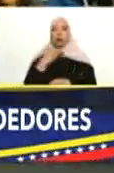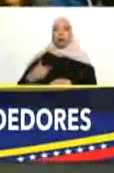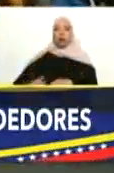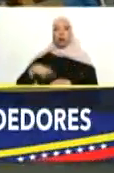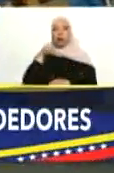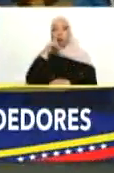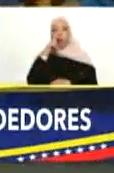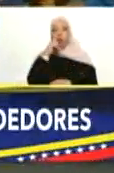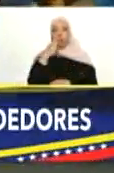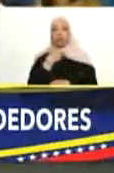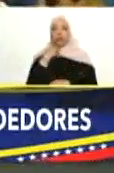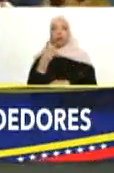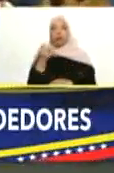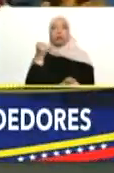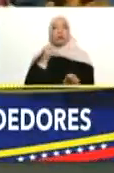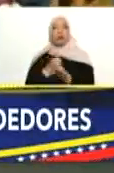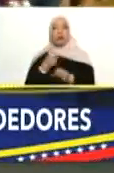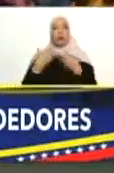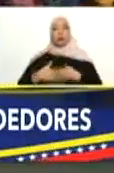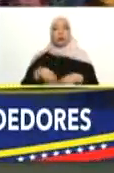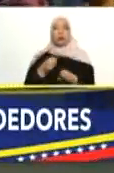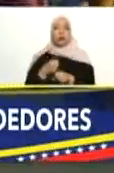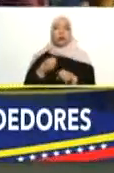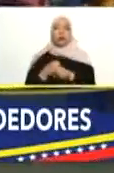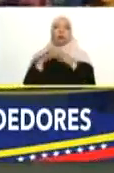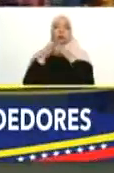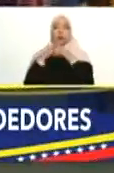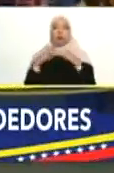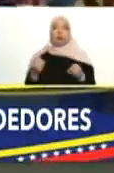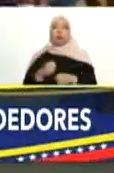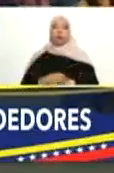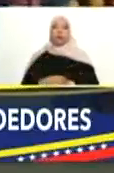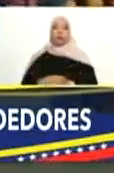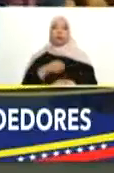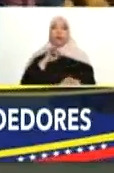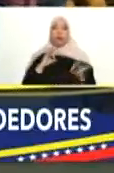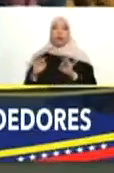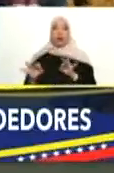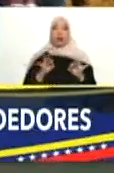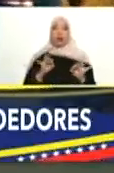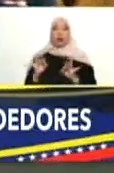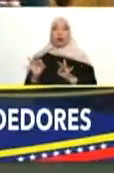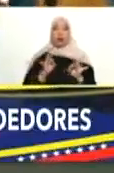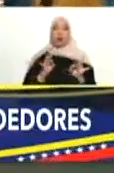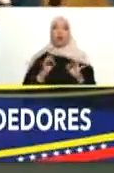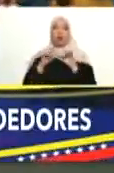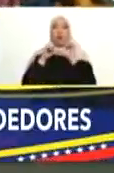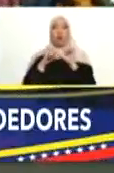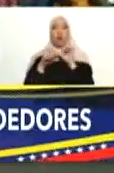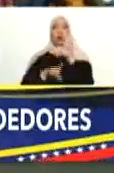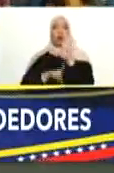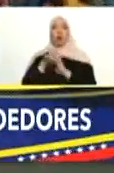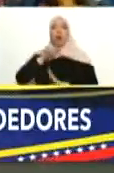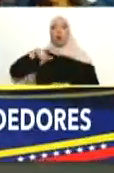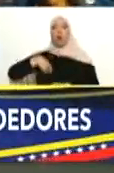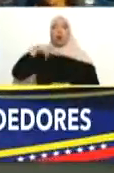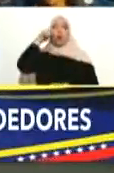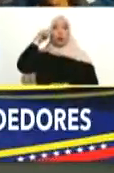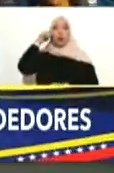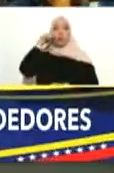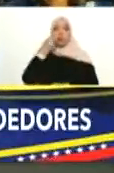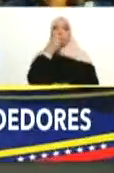y vocera, emprendedora, de qué significa todo esto y cómo estamos preparados y comprometidos para seguir creciendo con turismo y